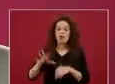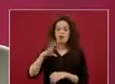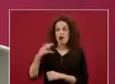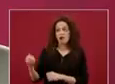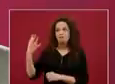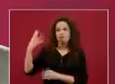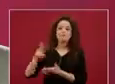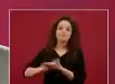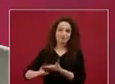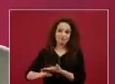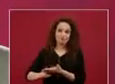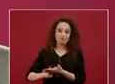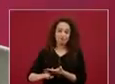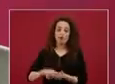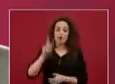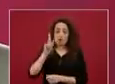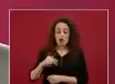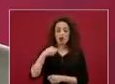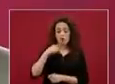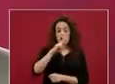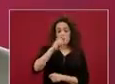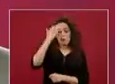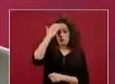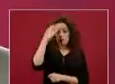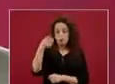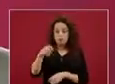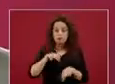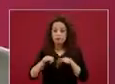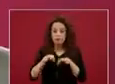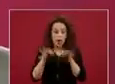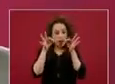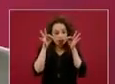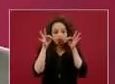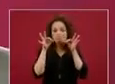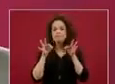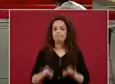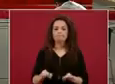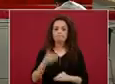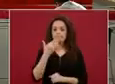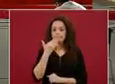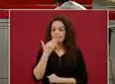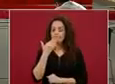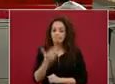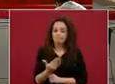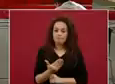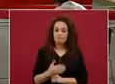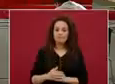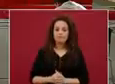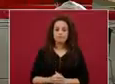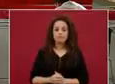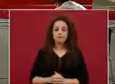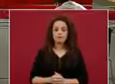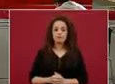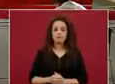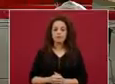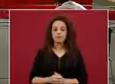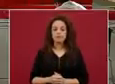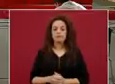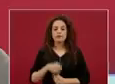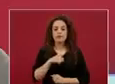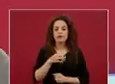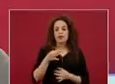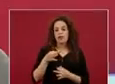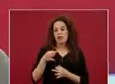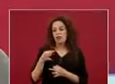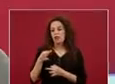trabajo muy ordenado, no han caído en ninguna provocación respecto a desviaciones sobre